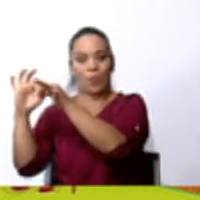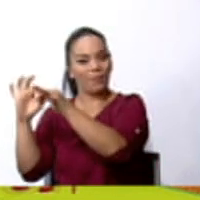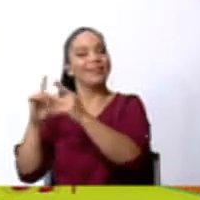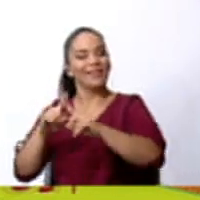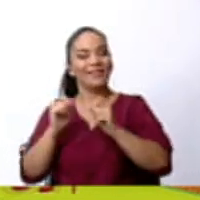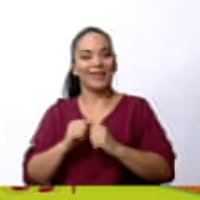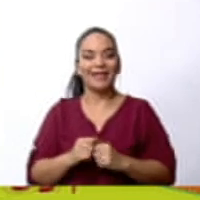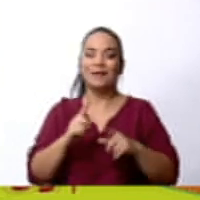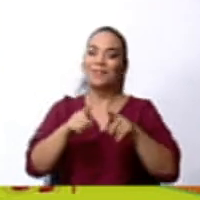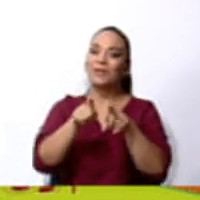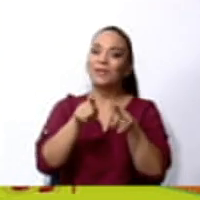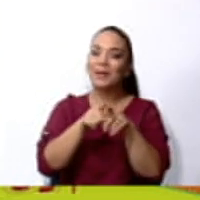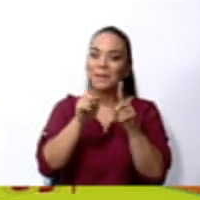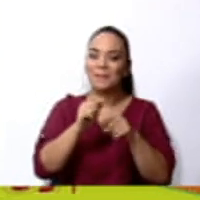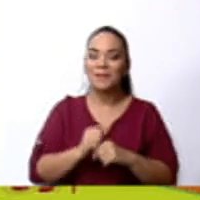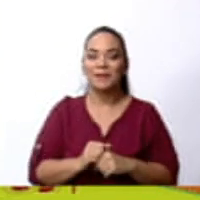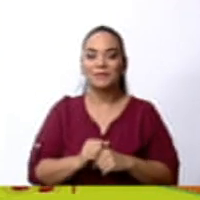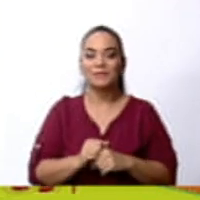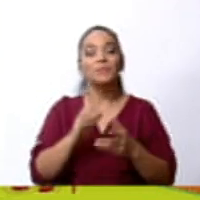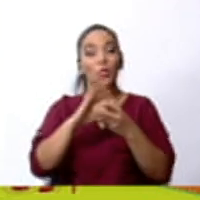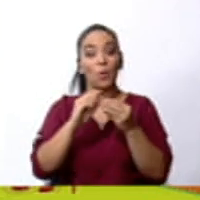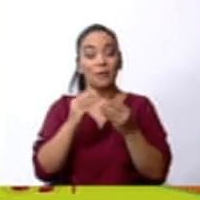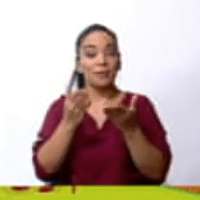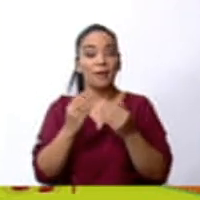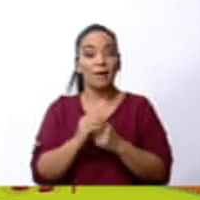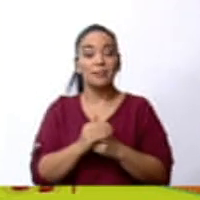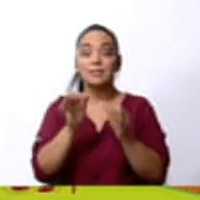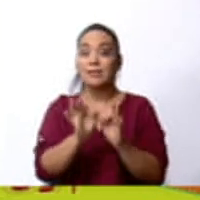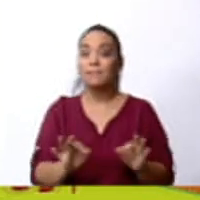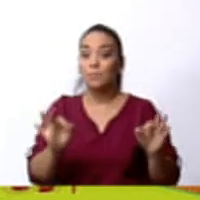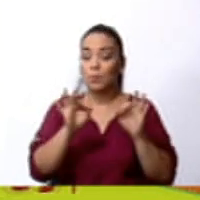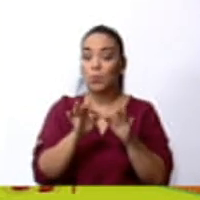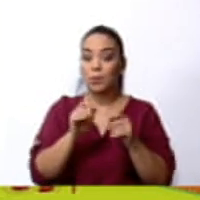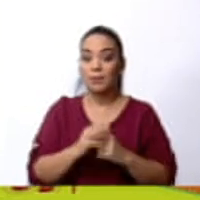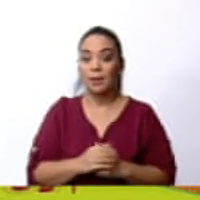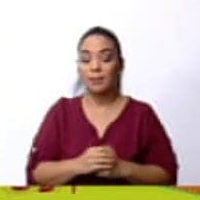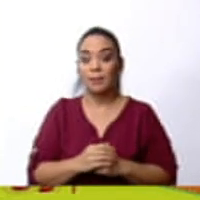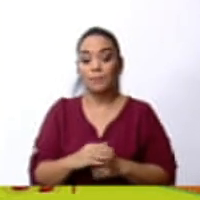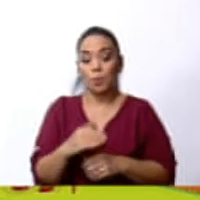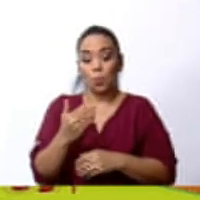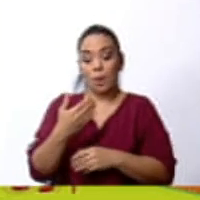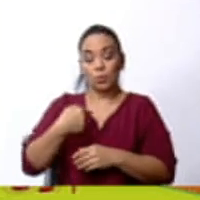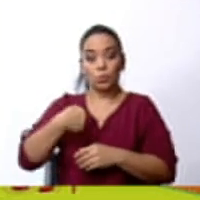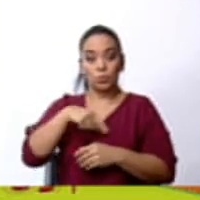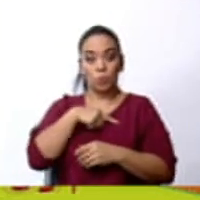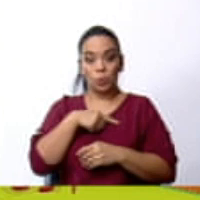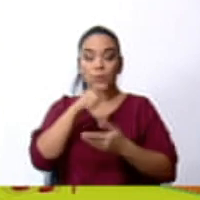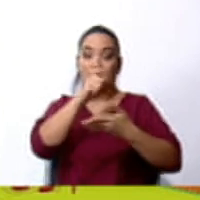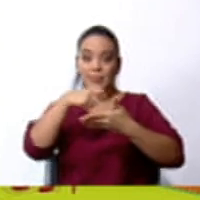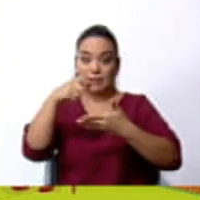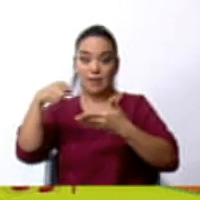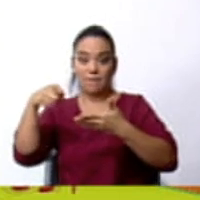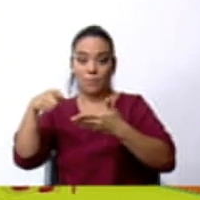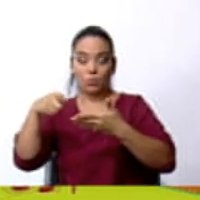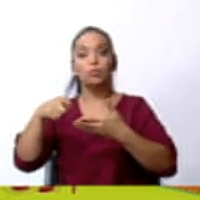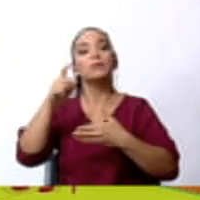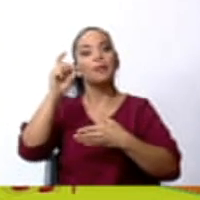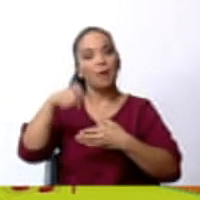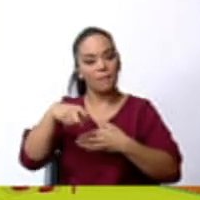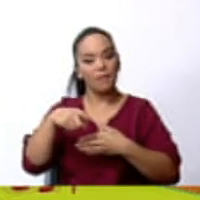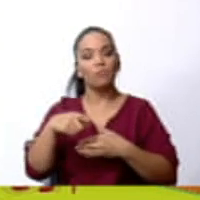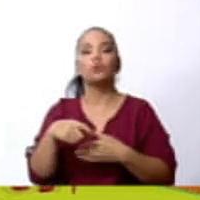Pero también quiero comentarles que es muy importante. Cuando nosotros escribimos, tenemos que